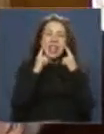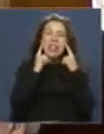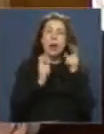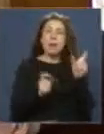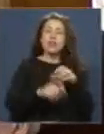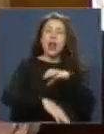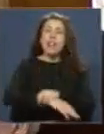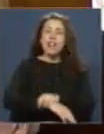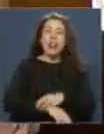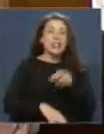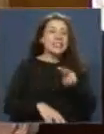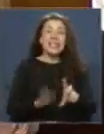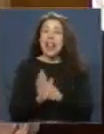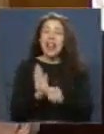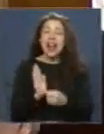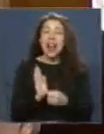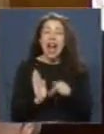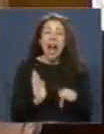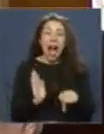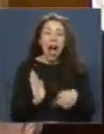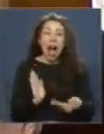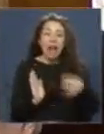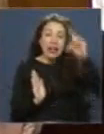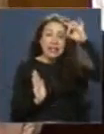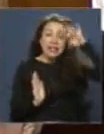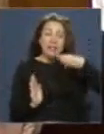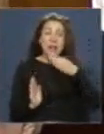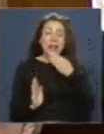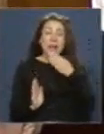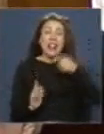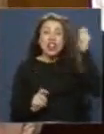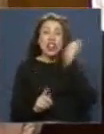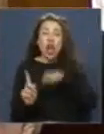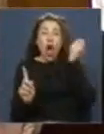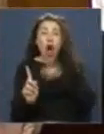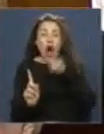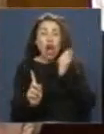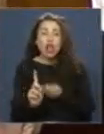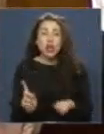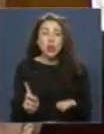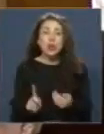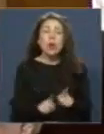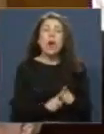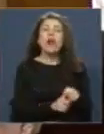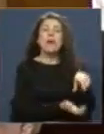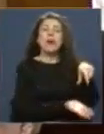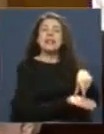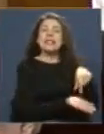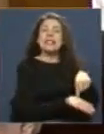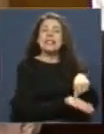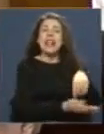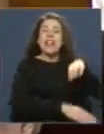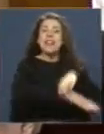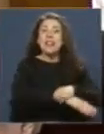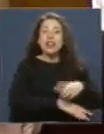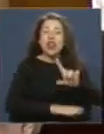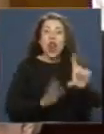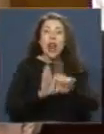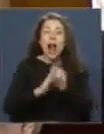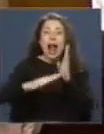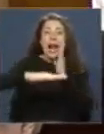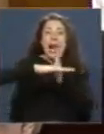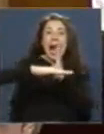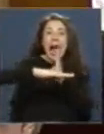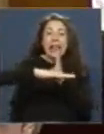detenidos ilegales y hoy sabemos además torturados en una suerte de centro de detención ilegal y